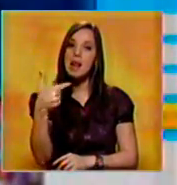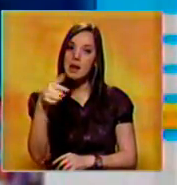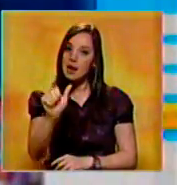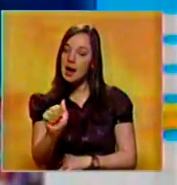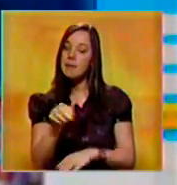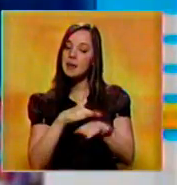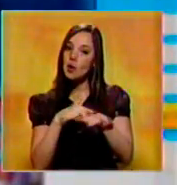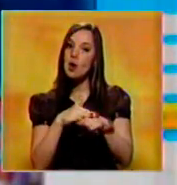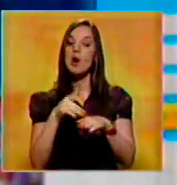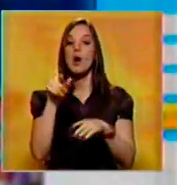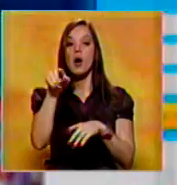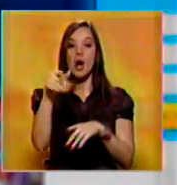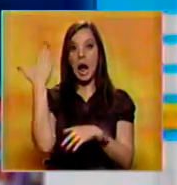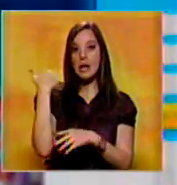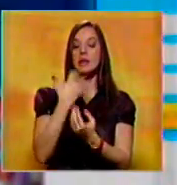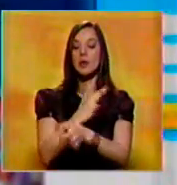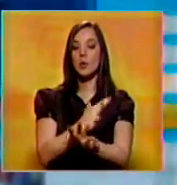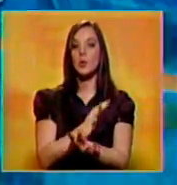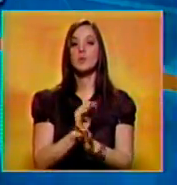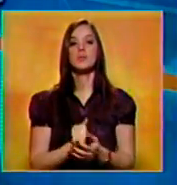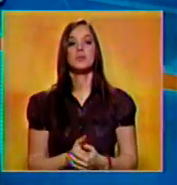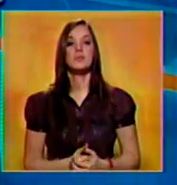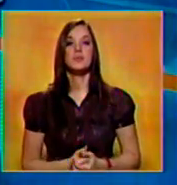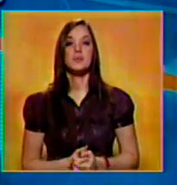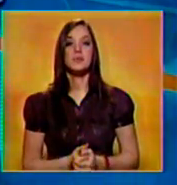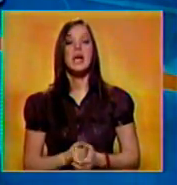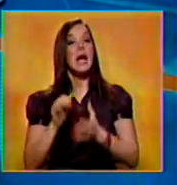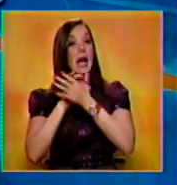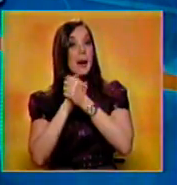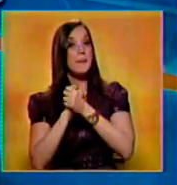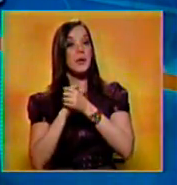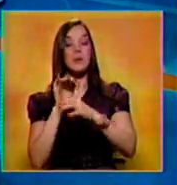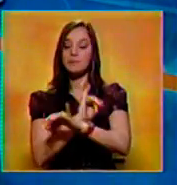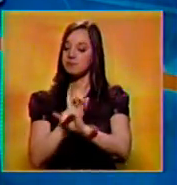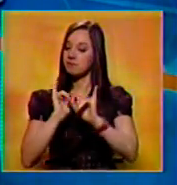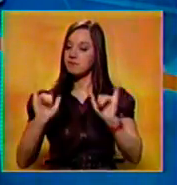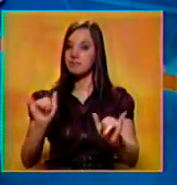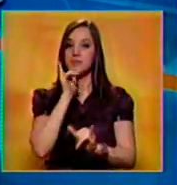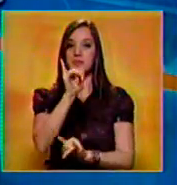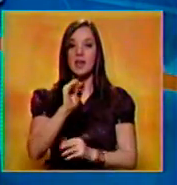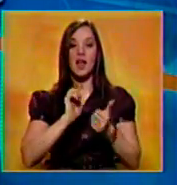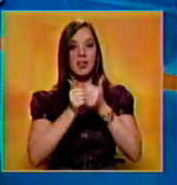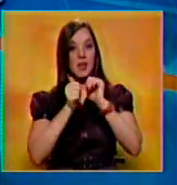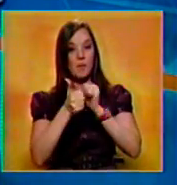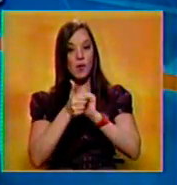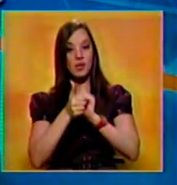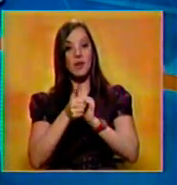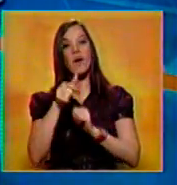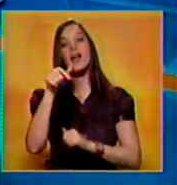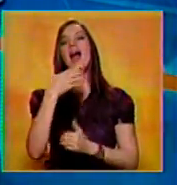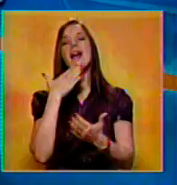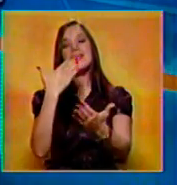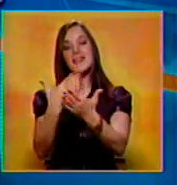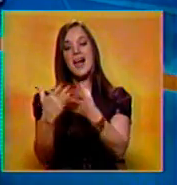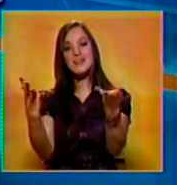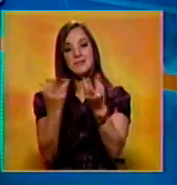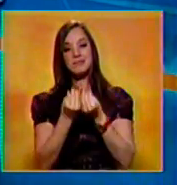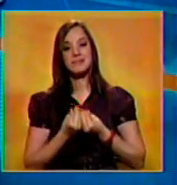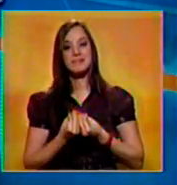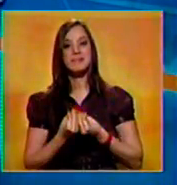club entre 2010 y 2012. Bien amigos, hasta aquí la información deportiva en Noticiero Venevisión. Gracias por su compañía.